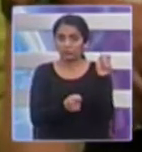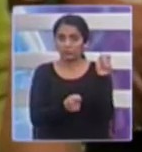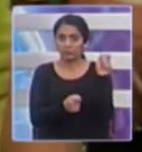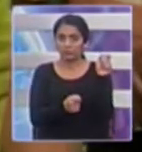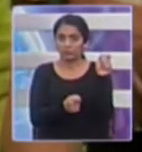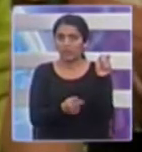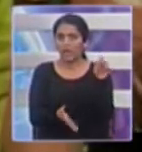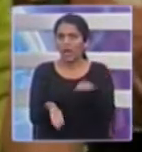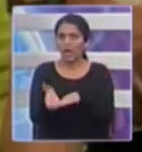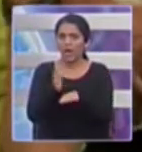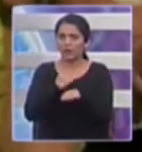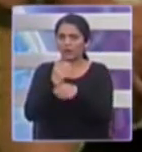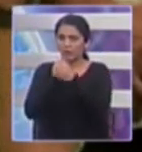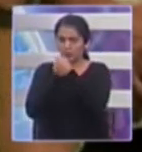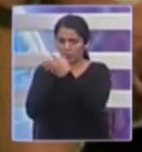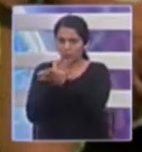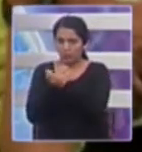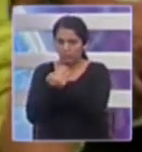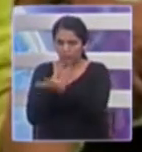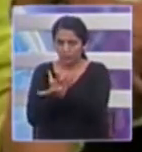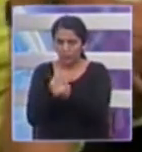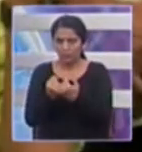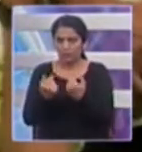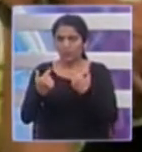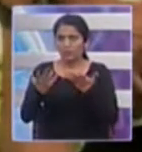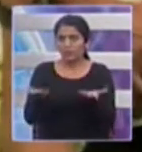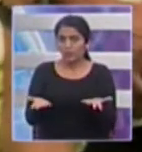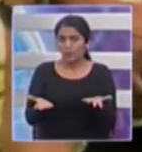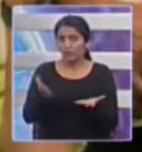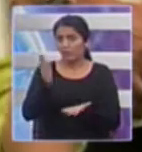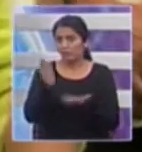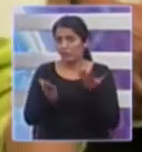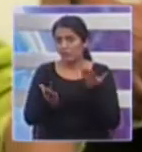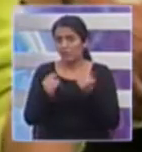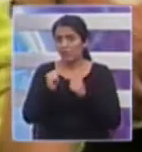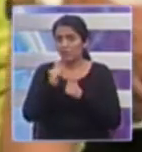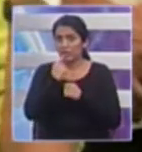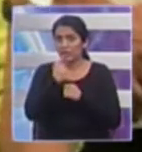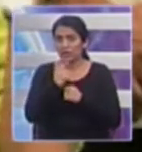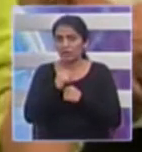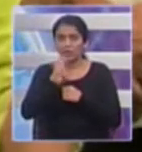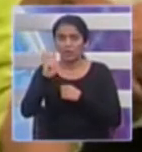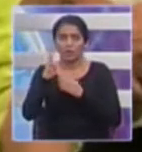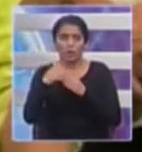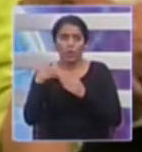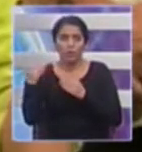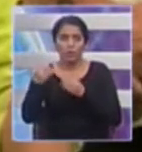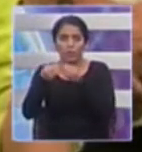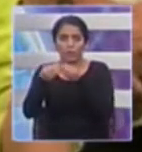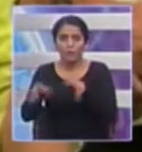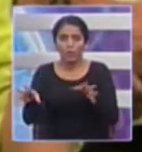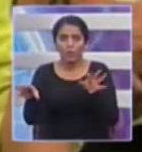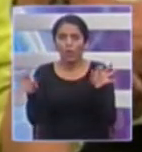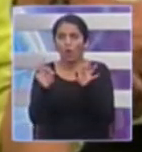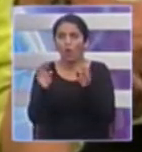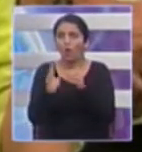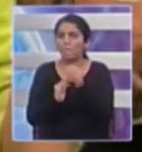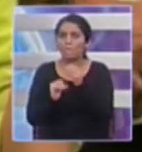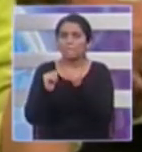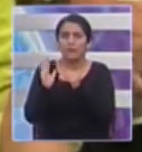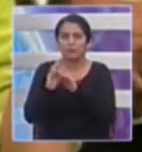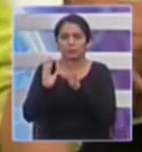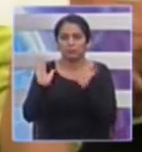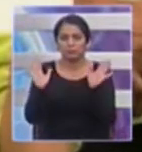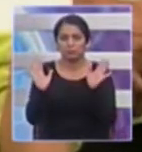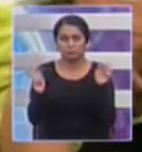informe que indique que se ha perdido $4 o cantidad de alguna naturaleza en